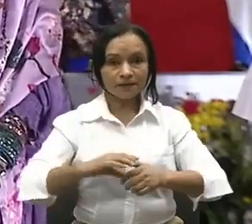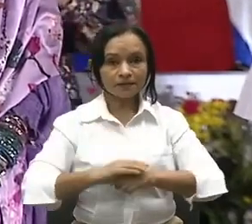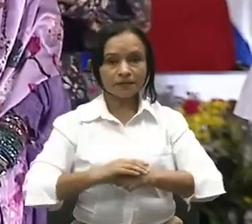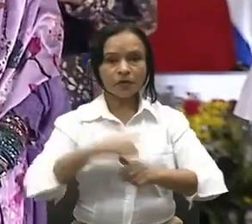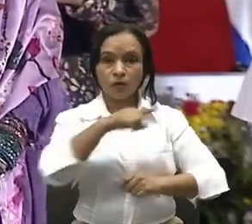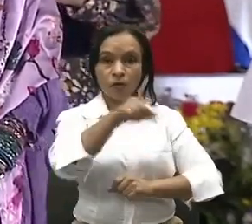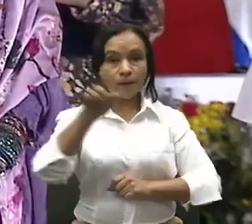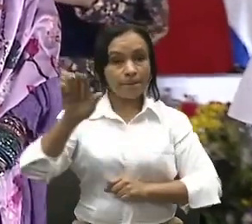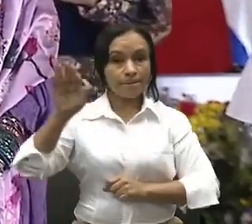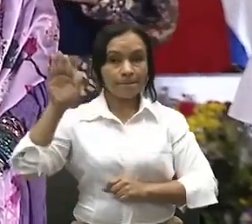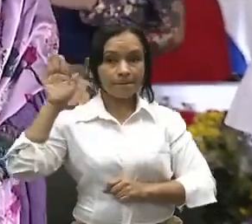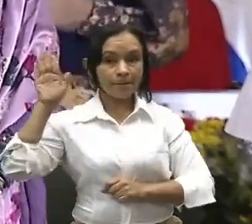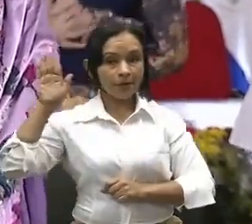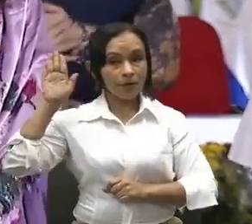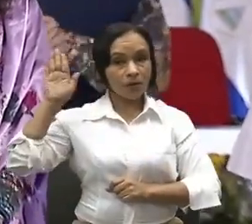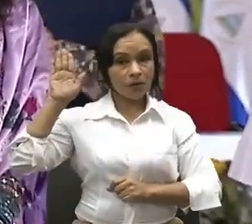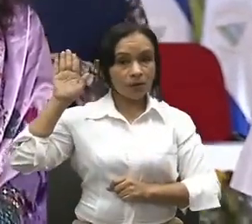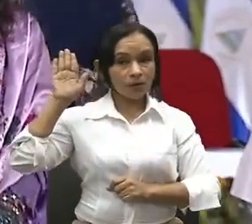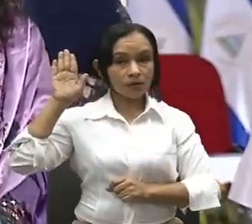juran